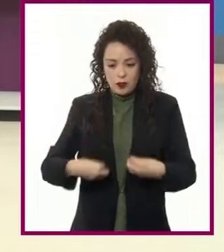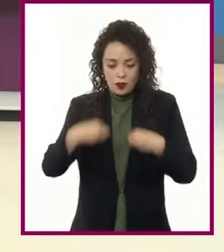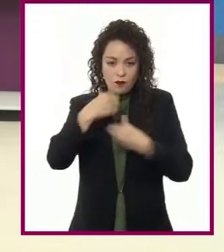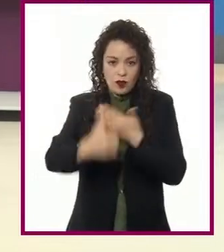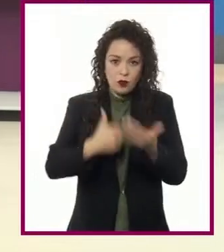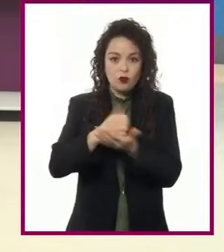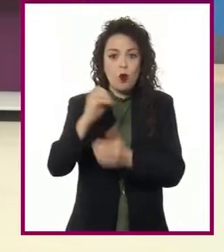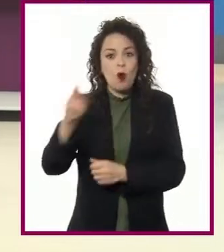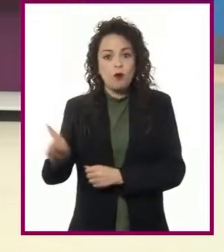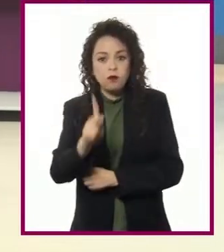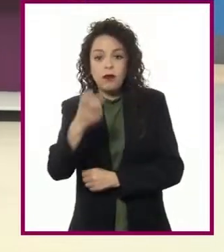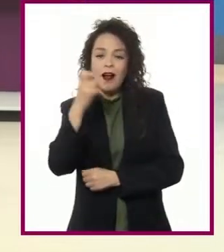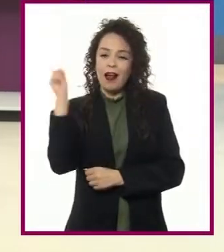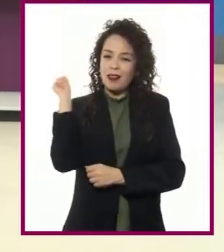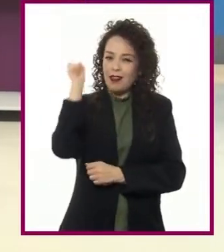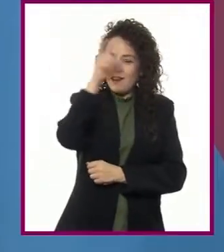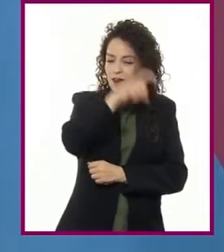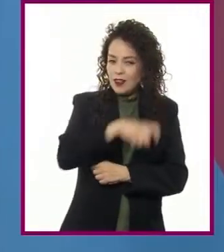llevar a cabo tal elección.